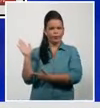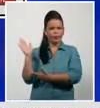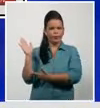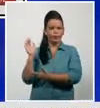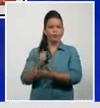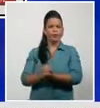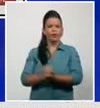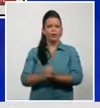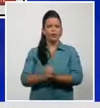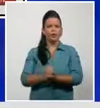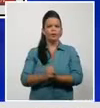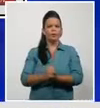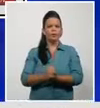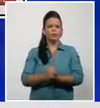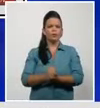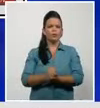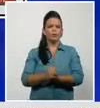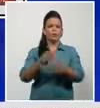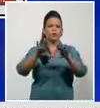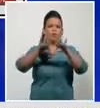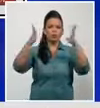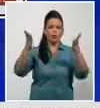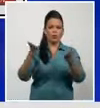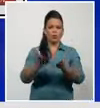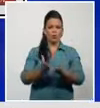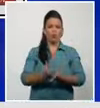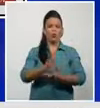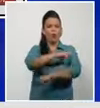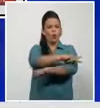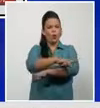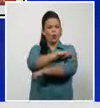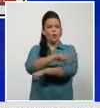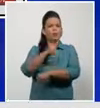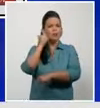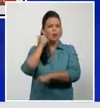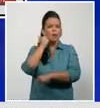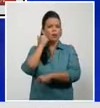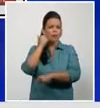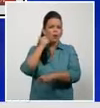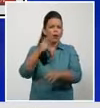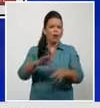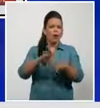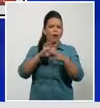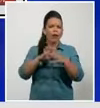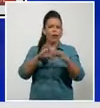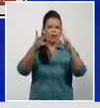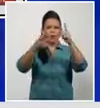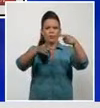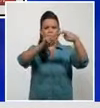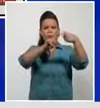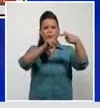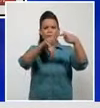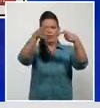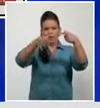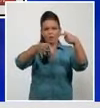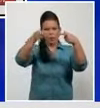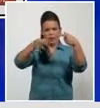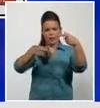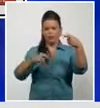mundo, los países con mayor letalidad está en primer lugar, como siempre